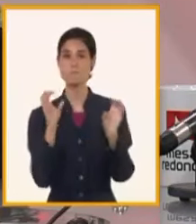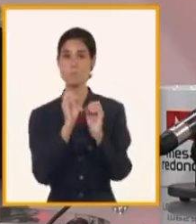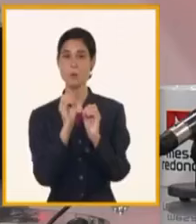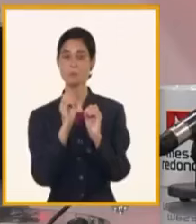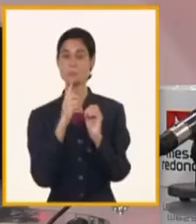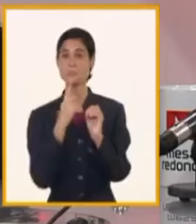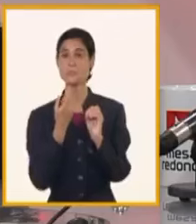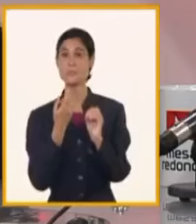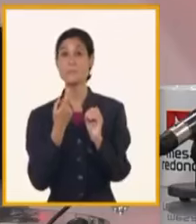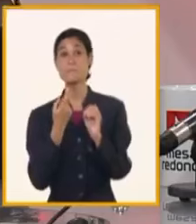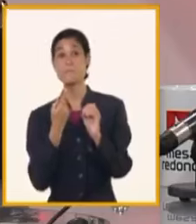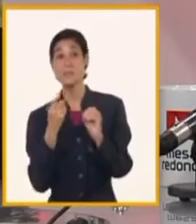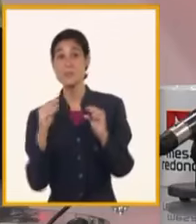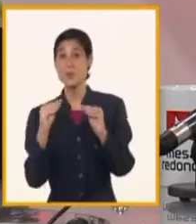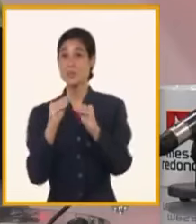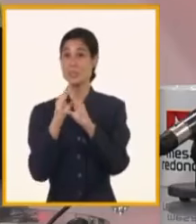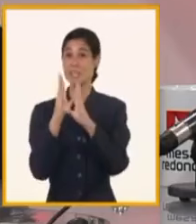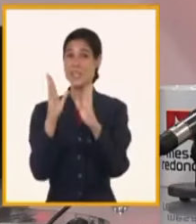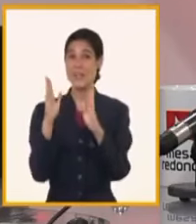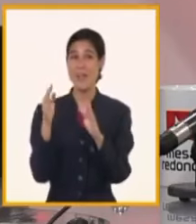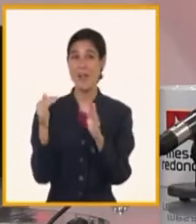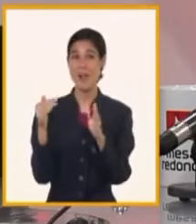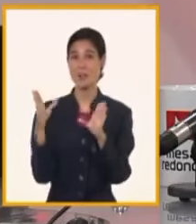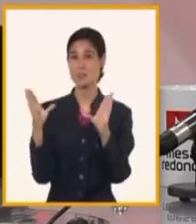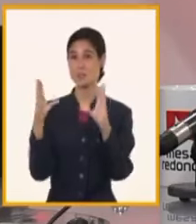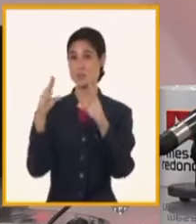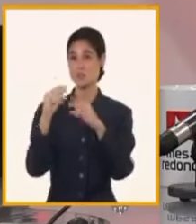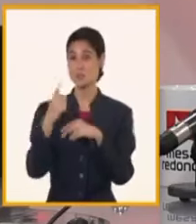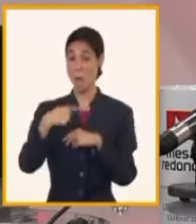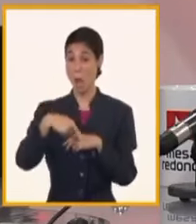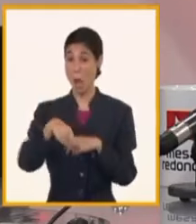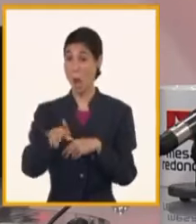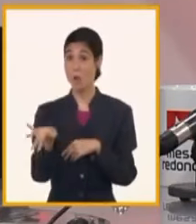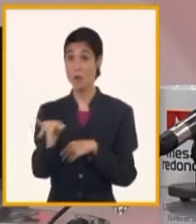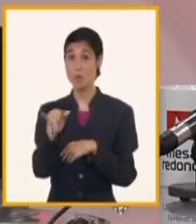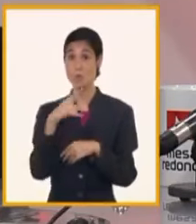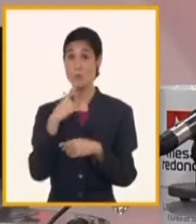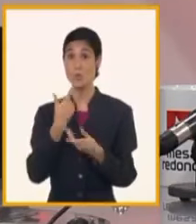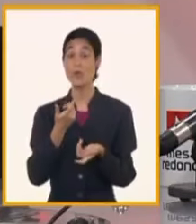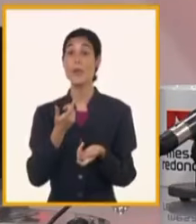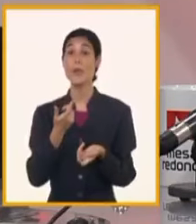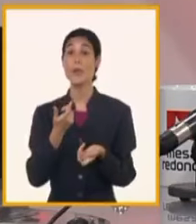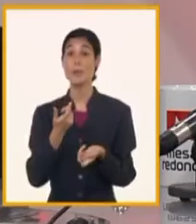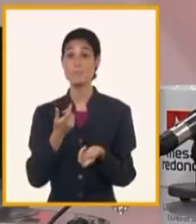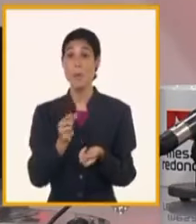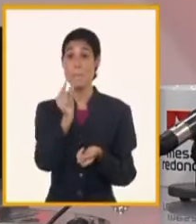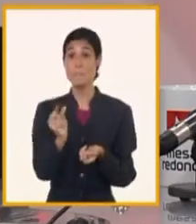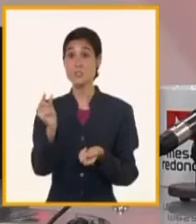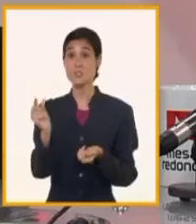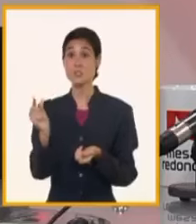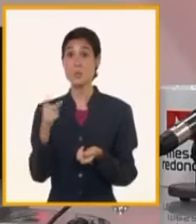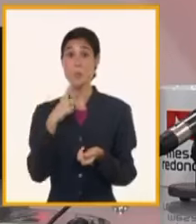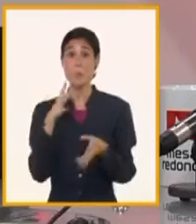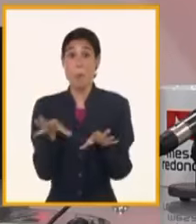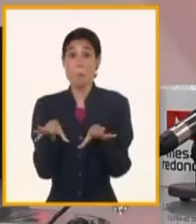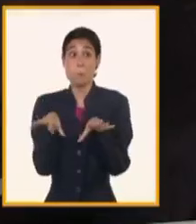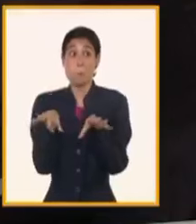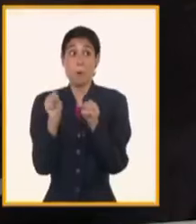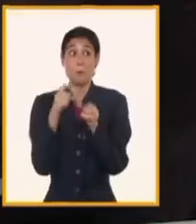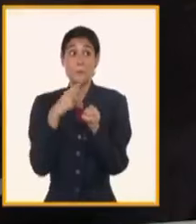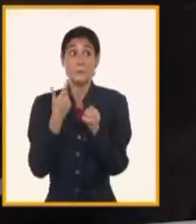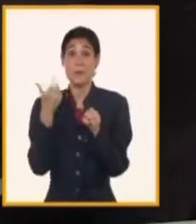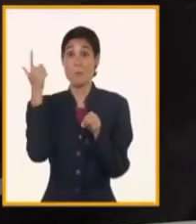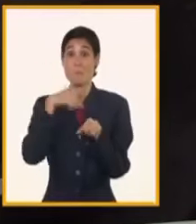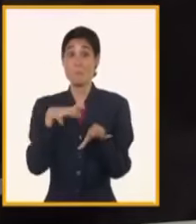la en el pico de de la noche en este momento no hay mucha gente que no puede vernos por producto de de la pa Por